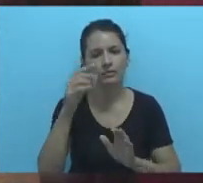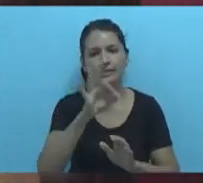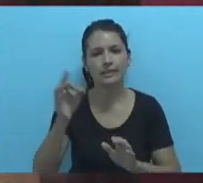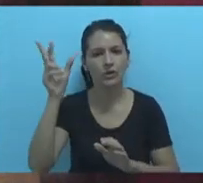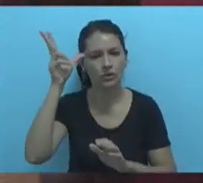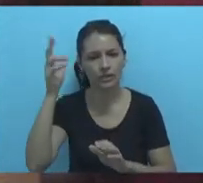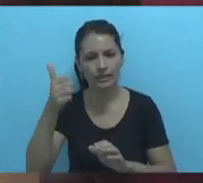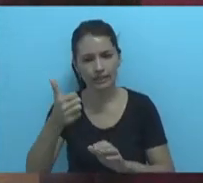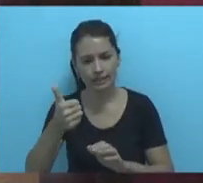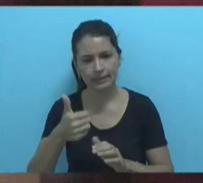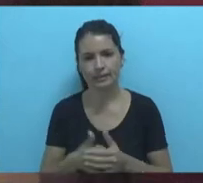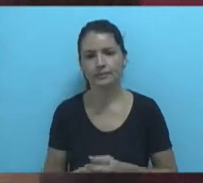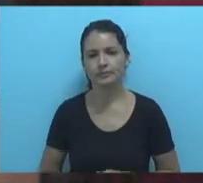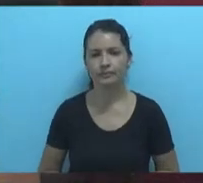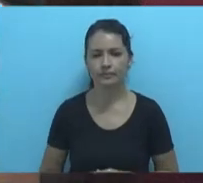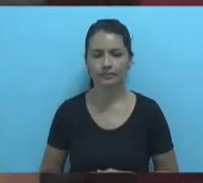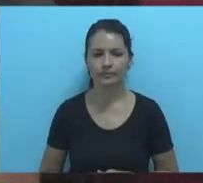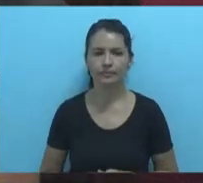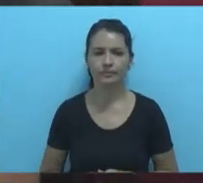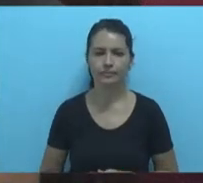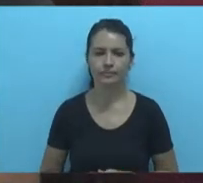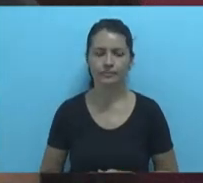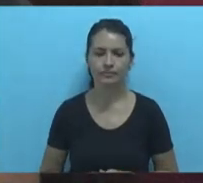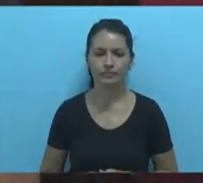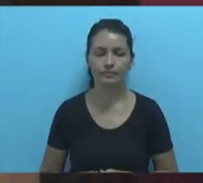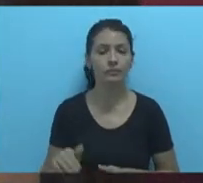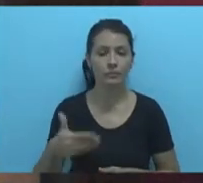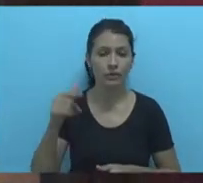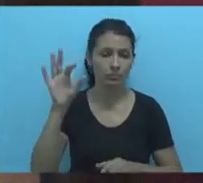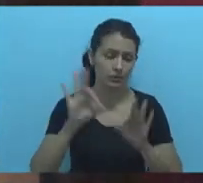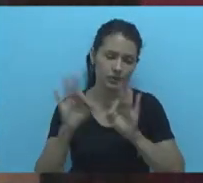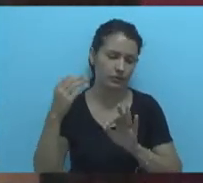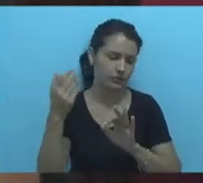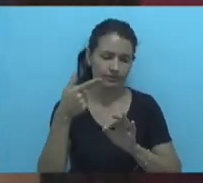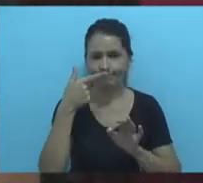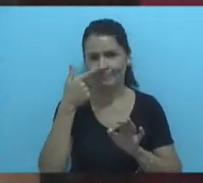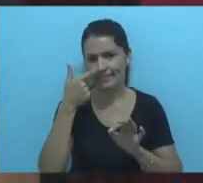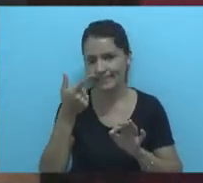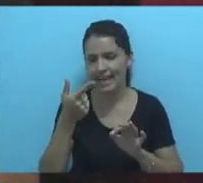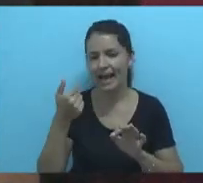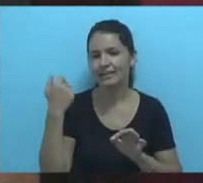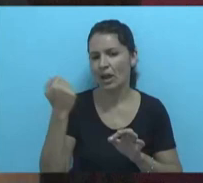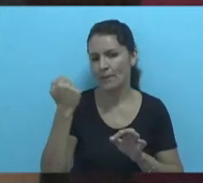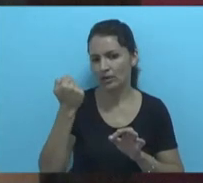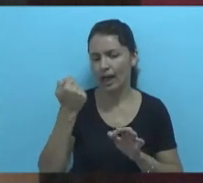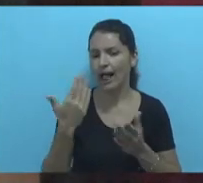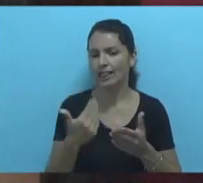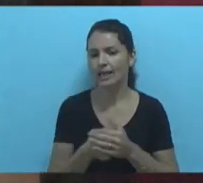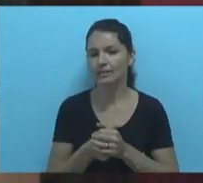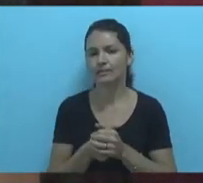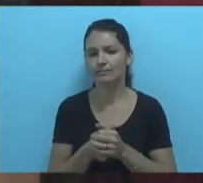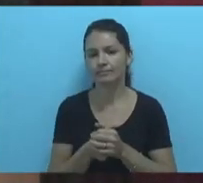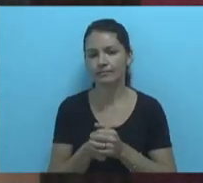de pueblos originarios. Por eso creo que este proyecto es muy interesante, es uno de los